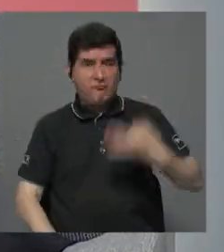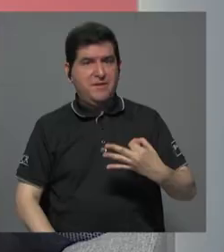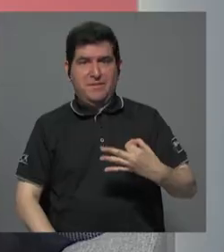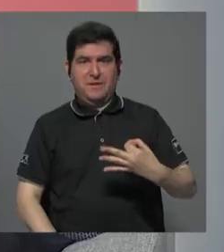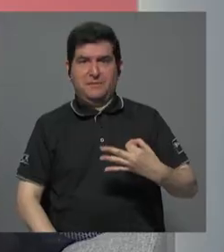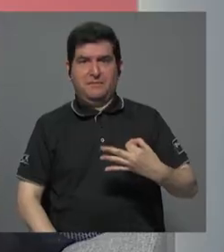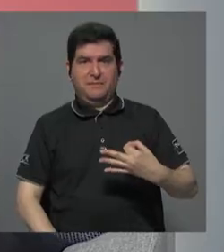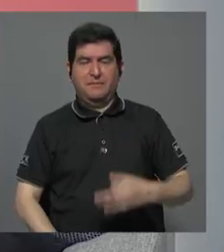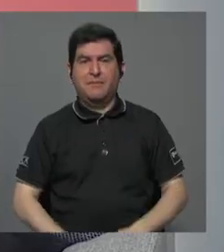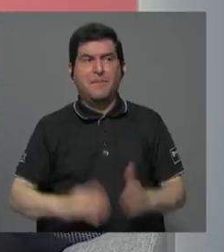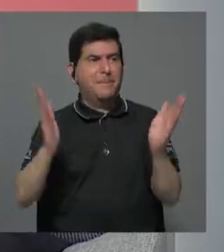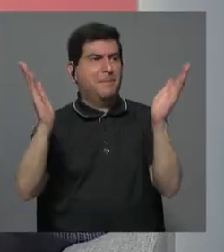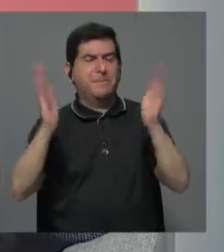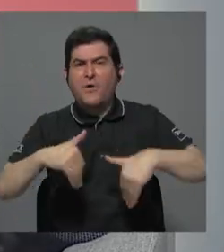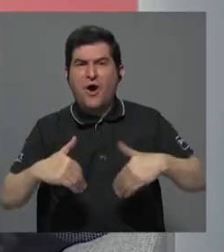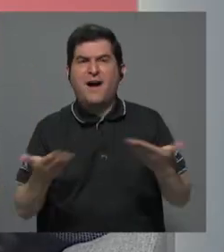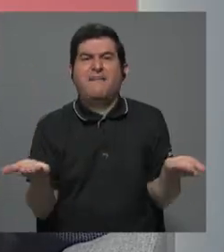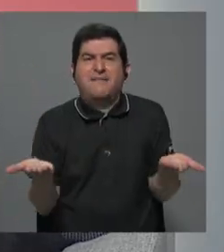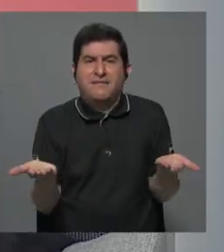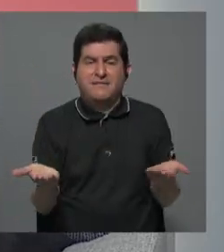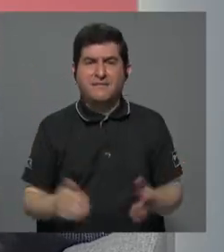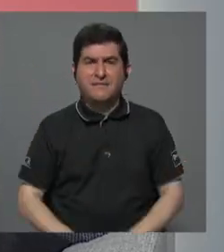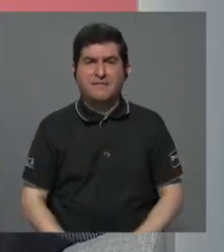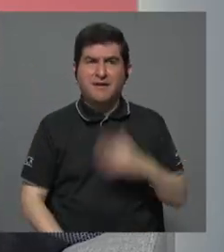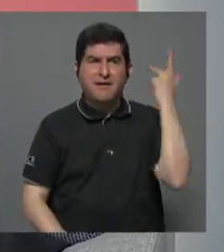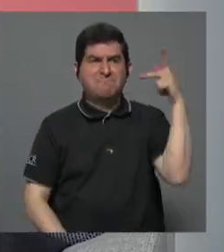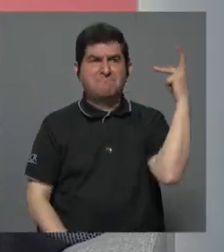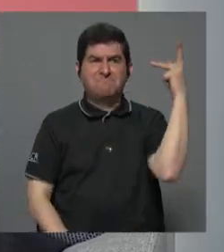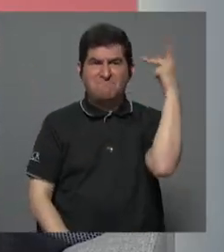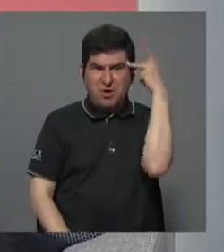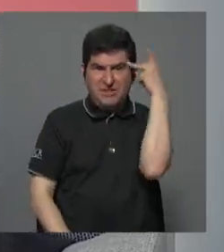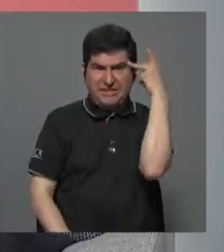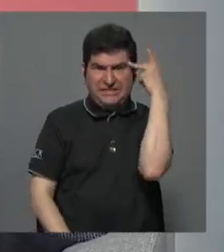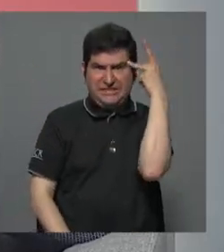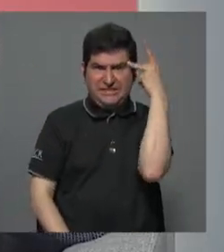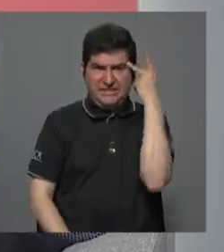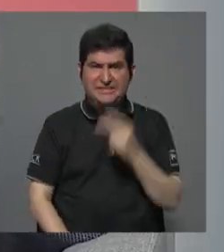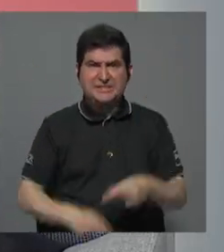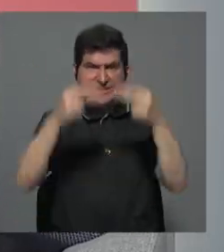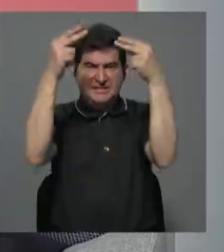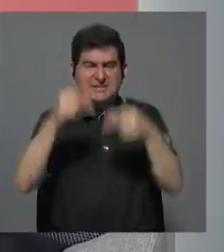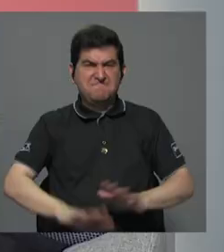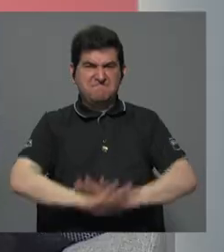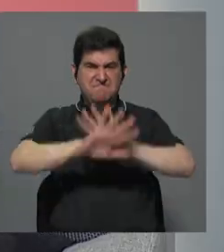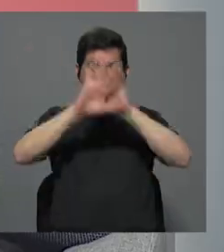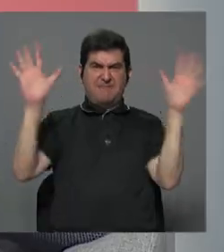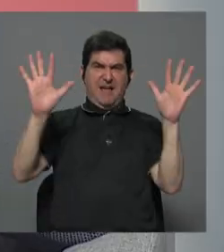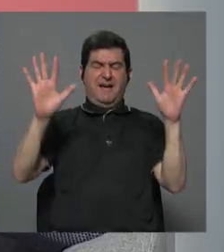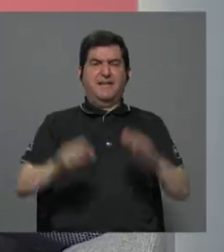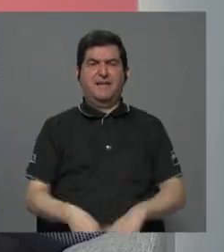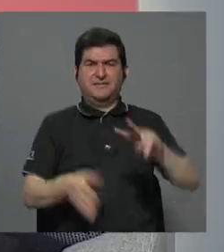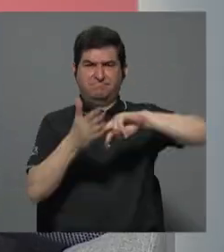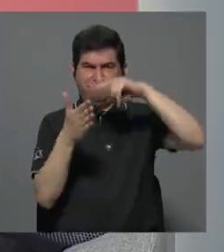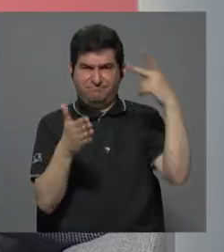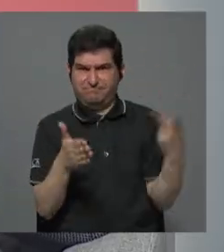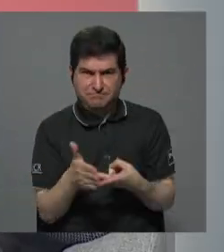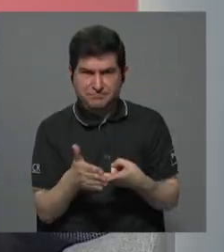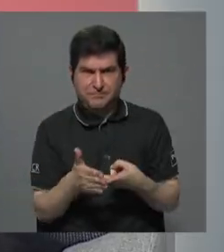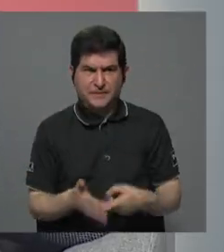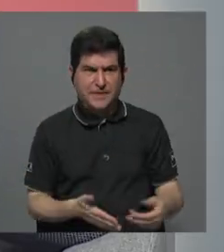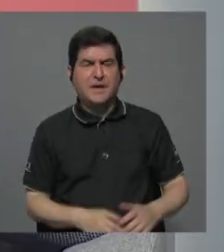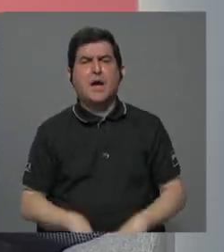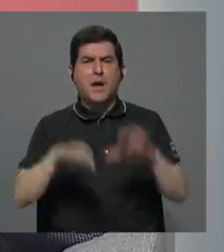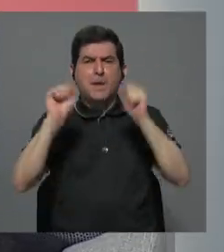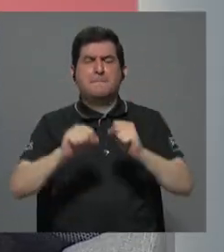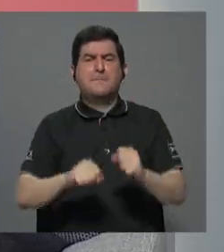no hay una política de hacienda clara en términos de recuperación